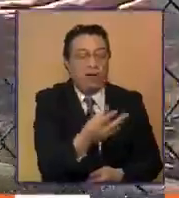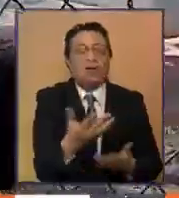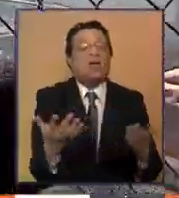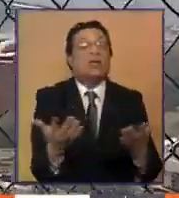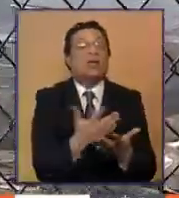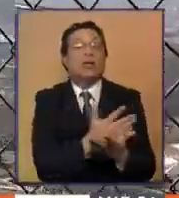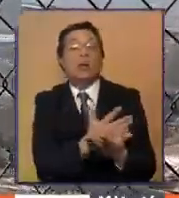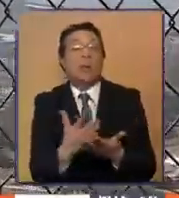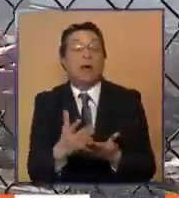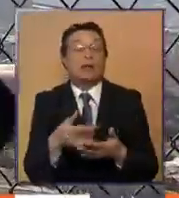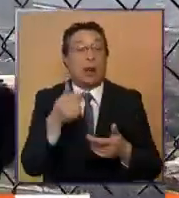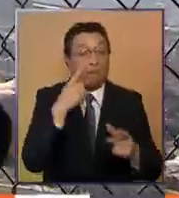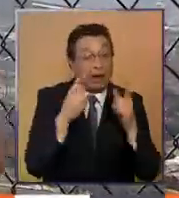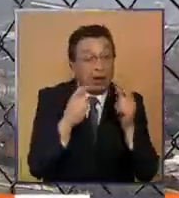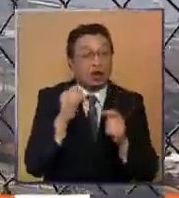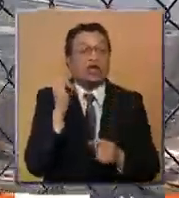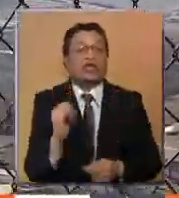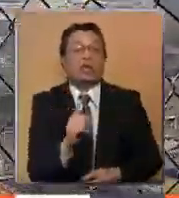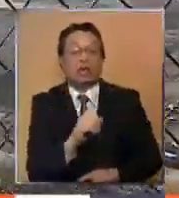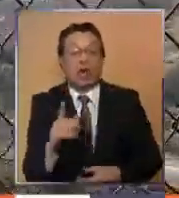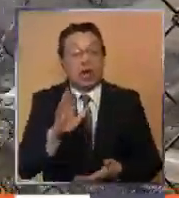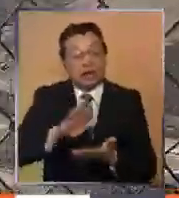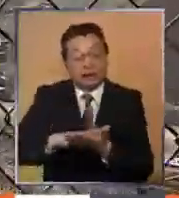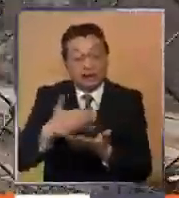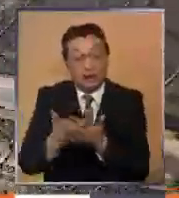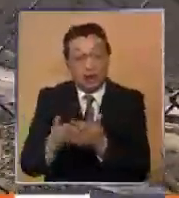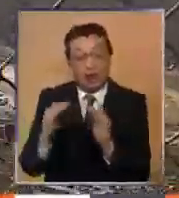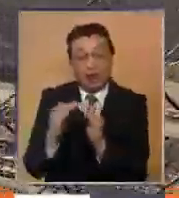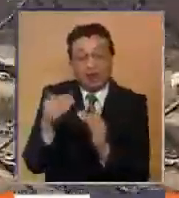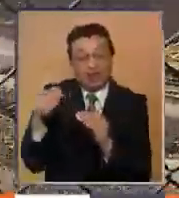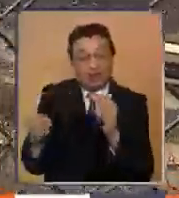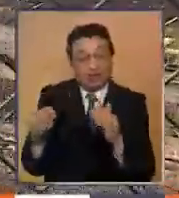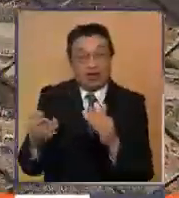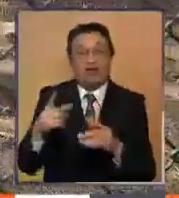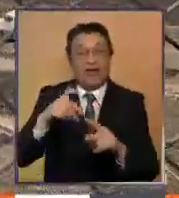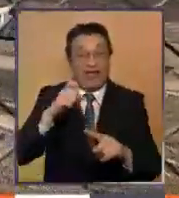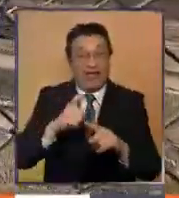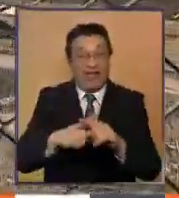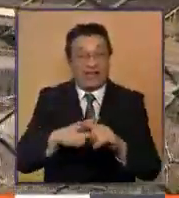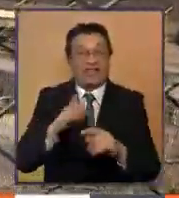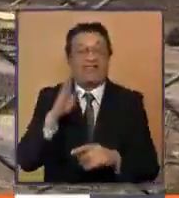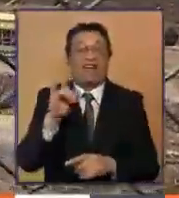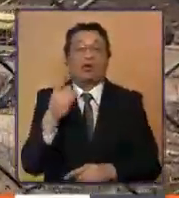en riesgo o no la salud de los vecinos del ex vertedero de Lepanto.